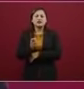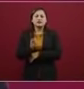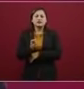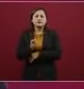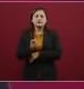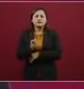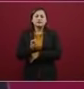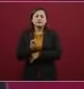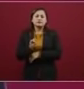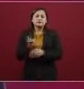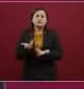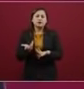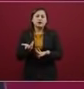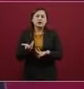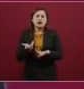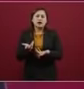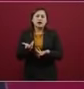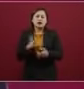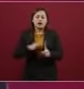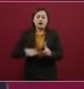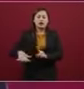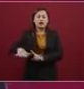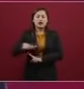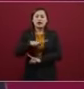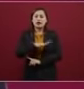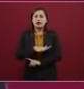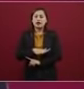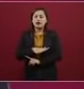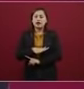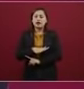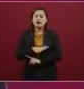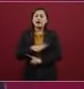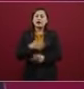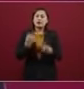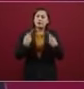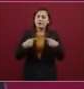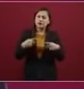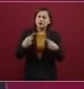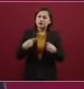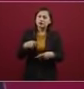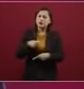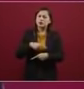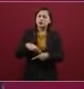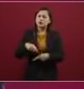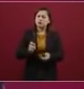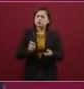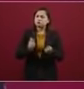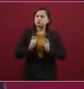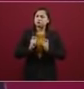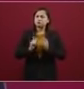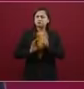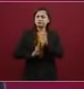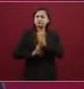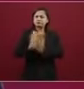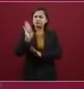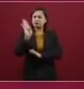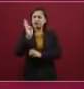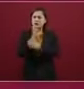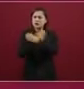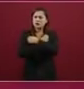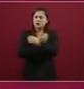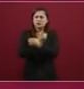tenemos capacidad como sociedad para generar oportunidades educativas, de salud, laborales, de